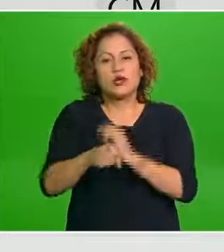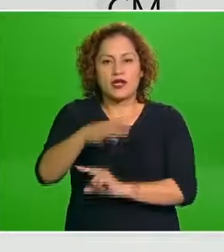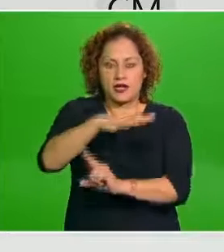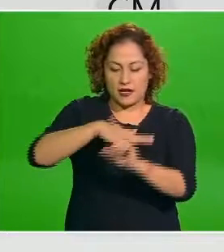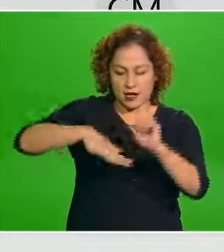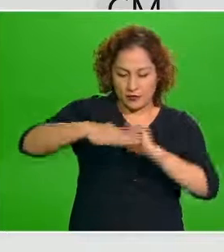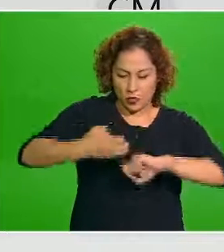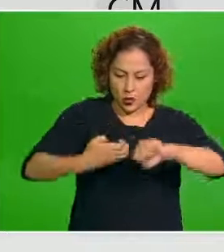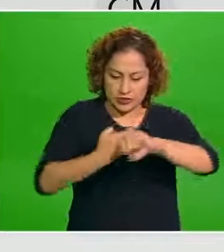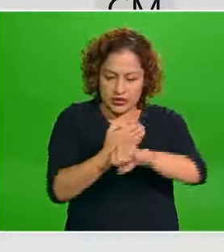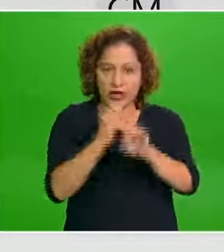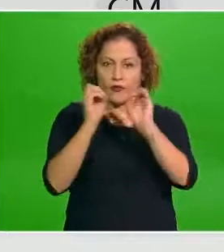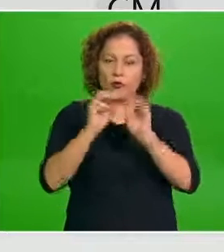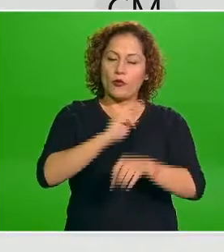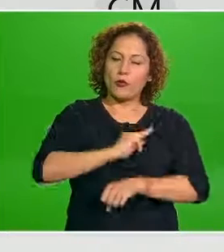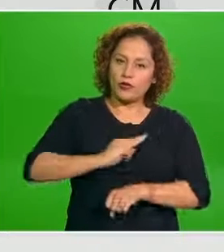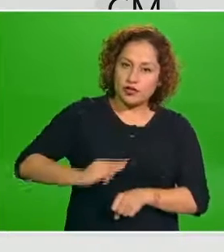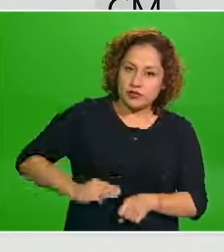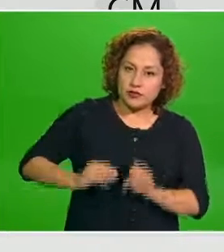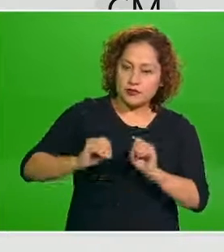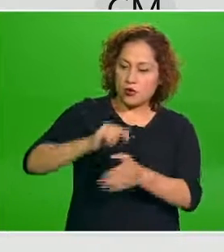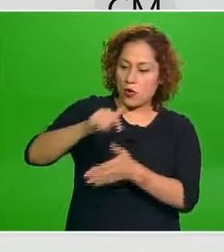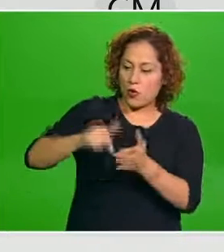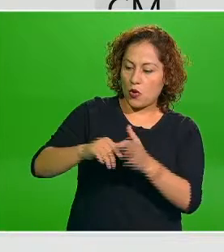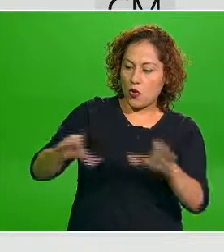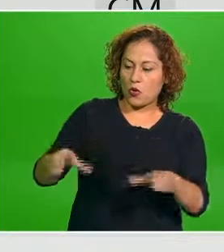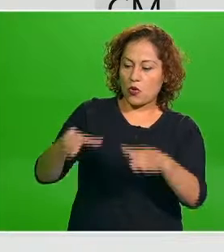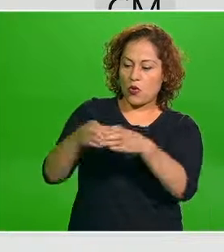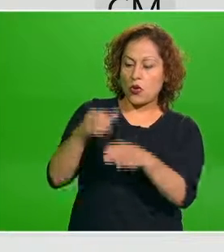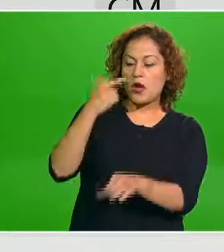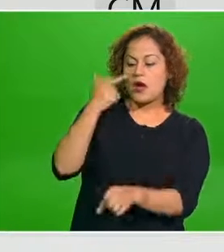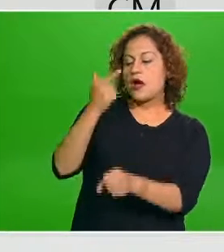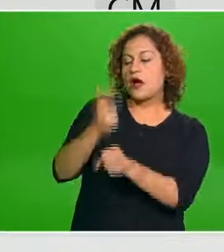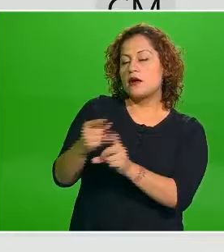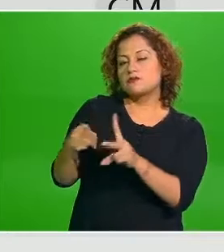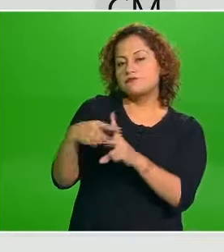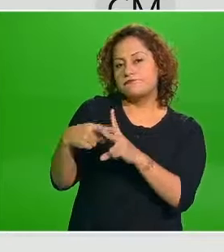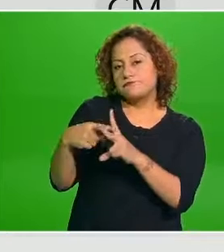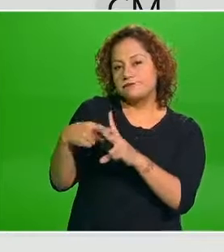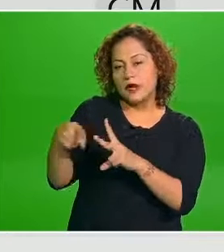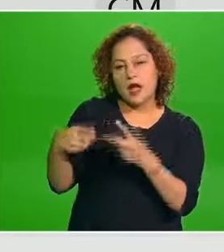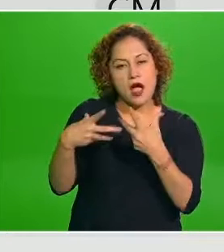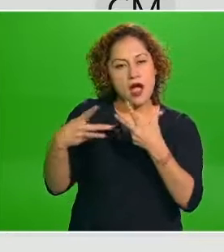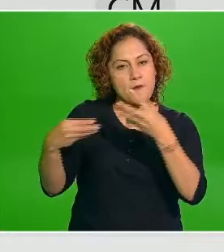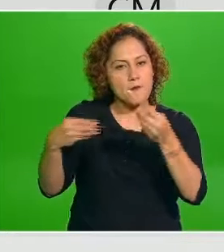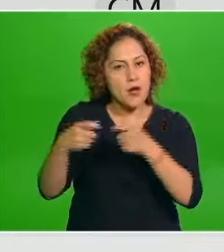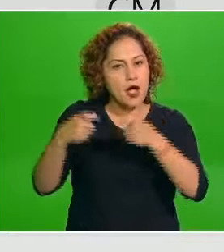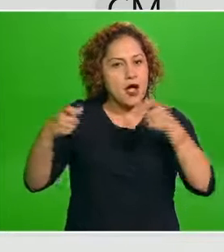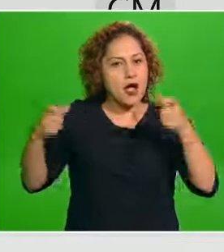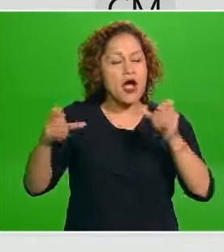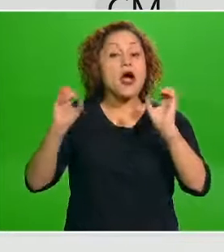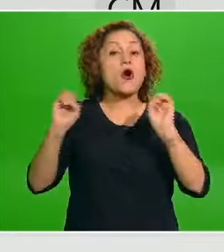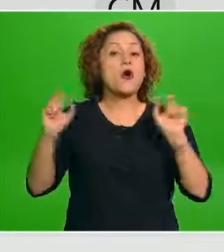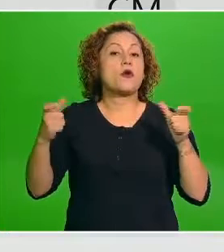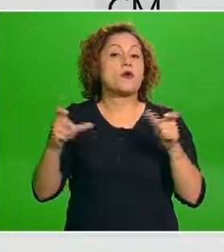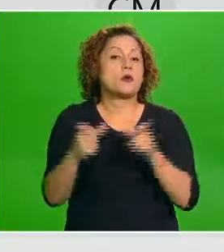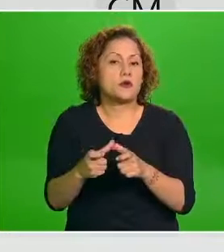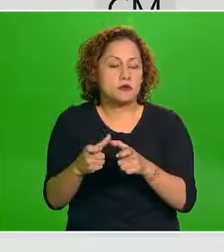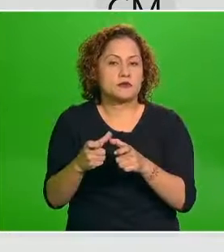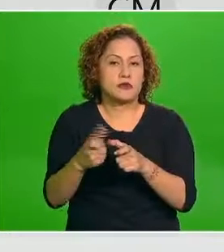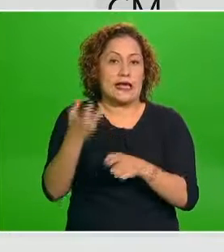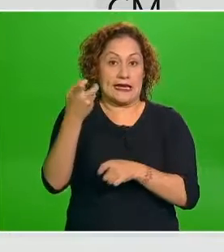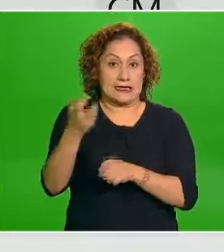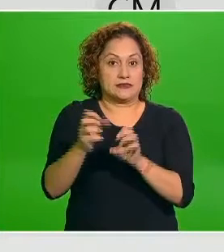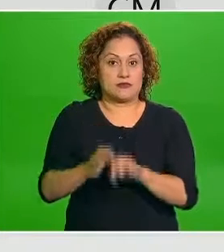comunidad, tenemos un incremento, ¿no?, de casos positivos, pero sobre todo que dentro de los casos que estamos